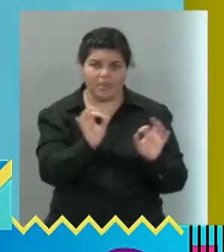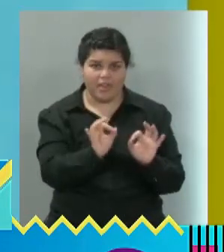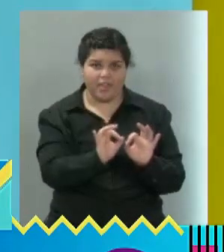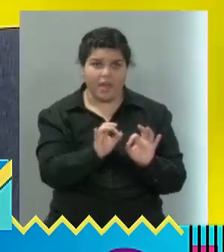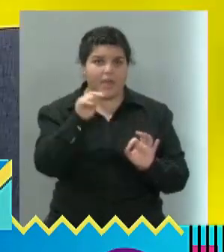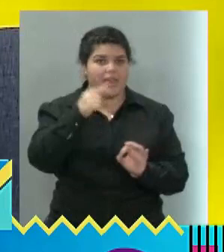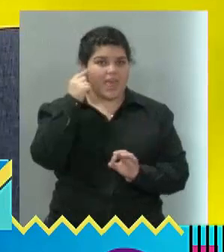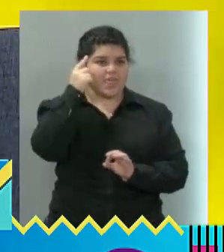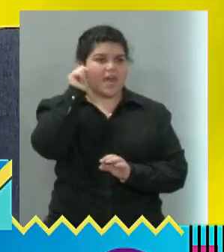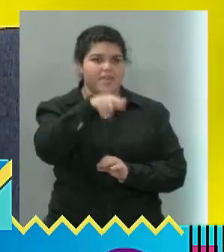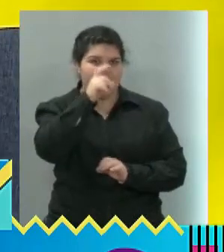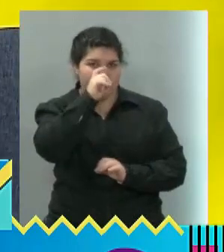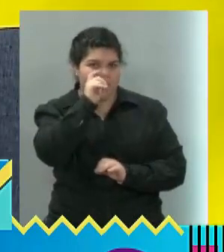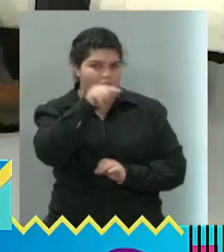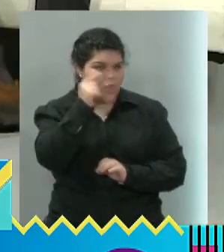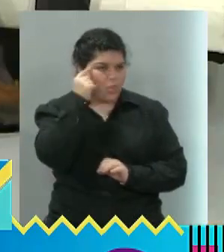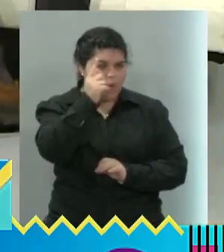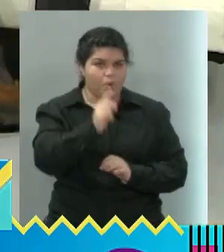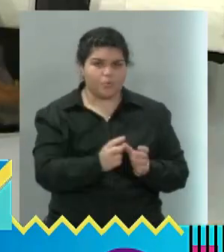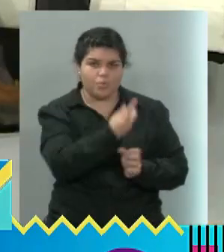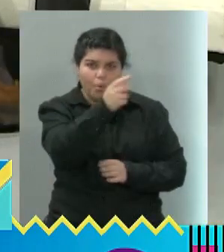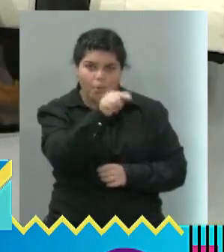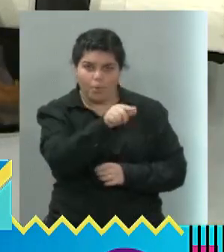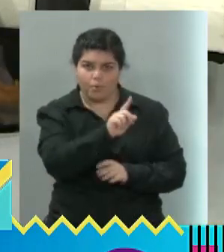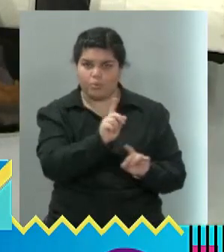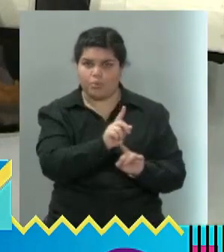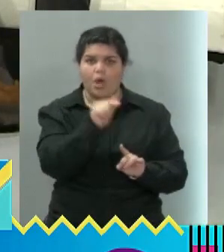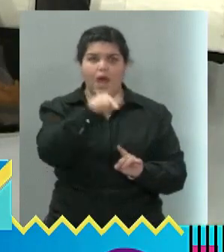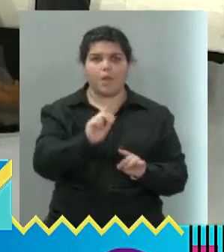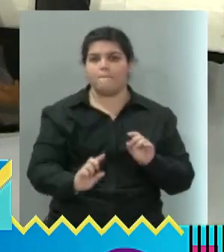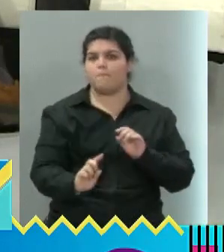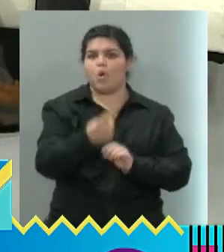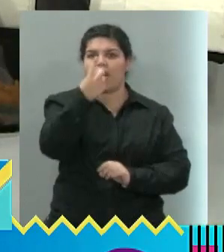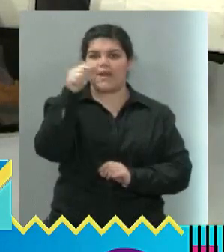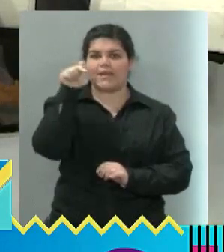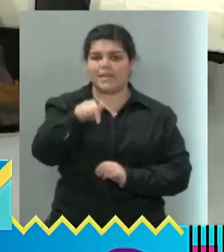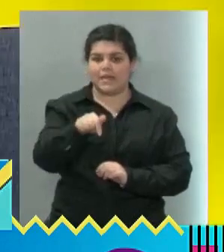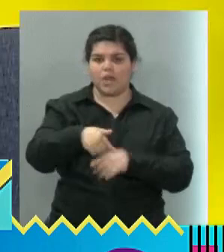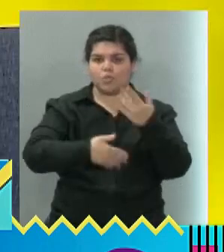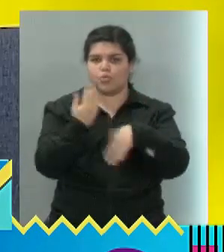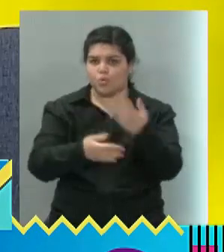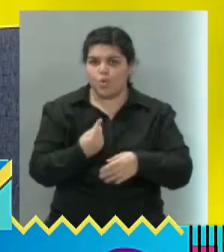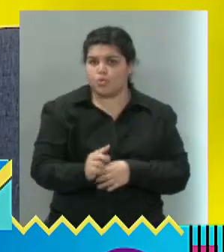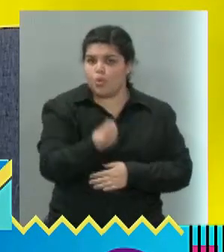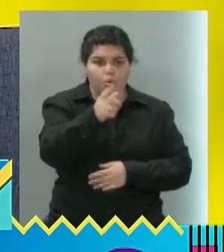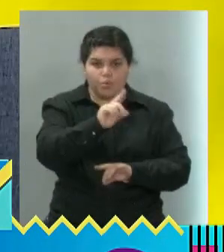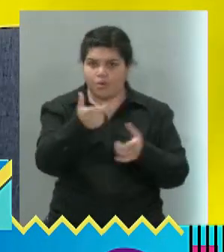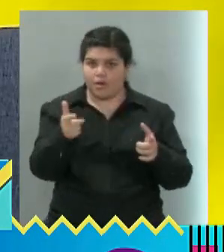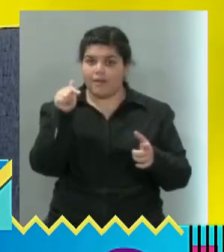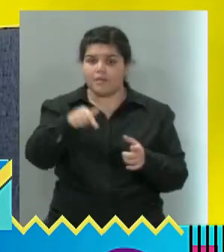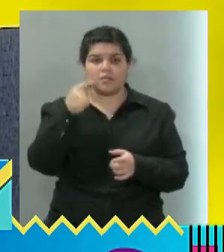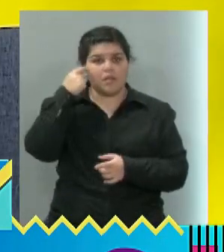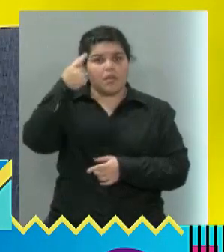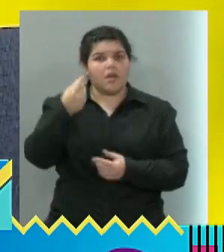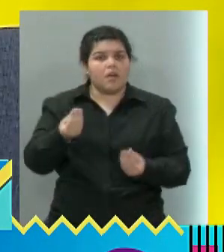idea propia de Belgrano que hubiera una monarquía incaica. Eso ya era una idea que